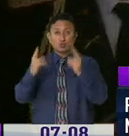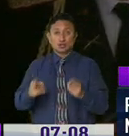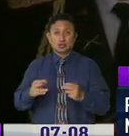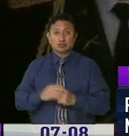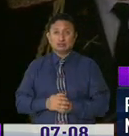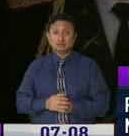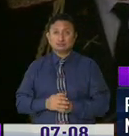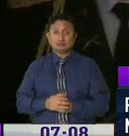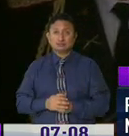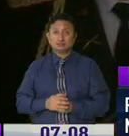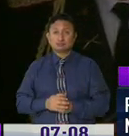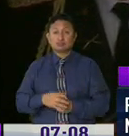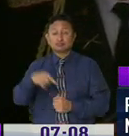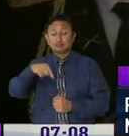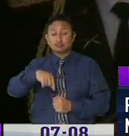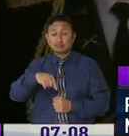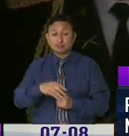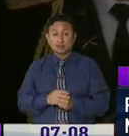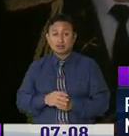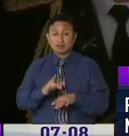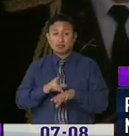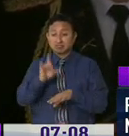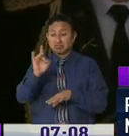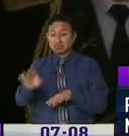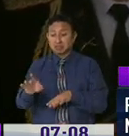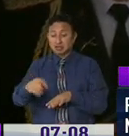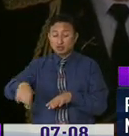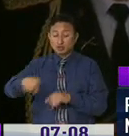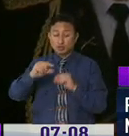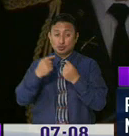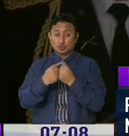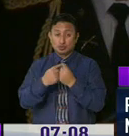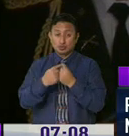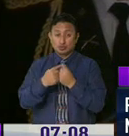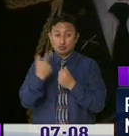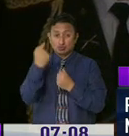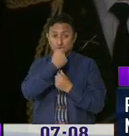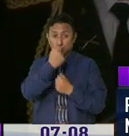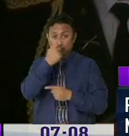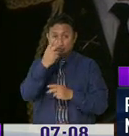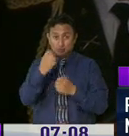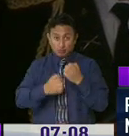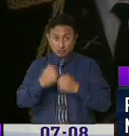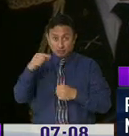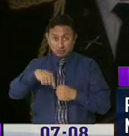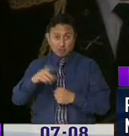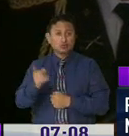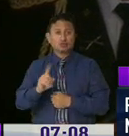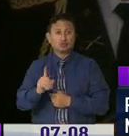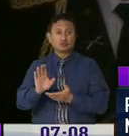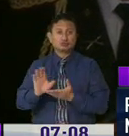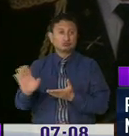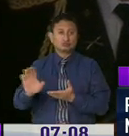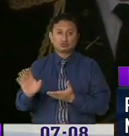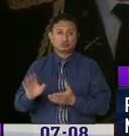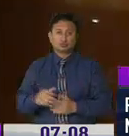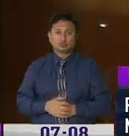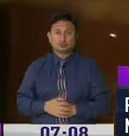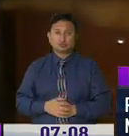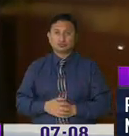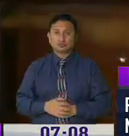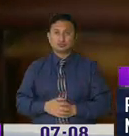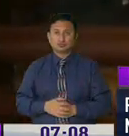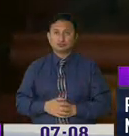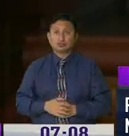dar tregua a las mafias que pretenden apoderarse de nuestro país. De su lado, la comandante general